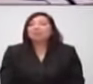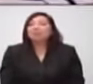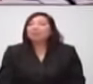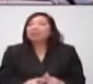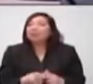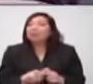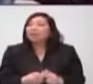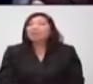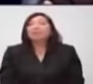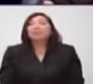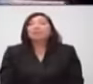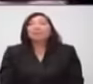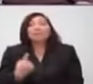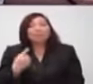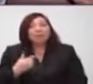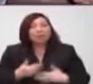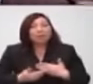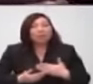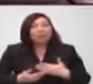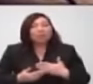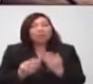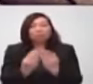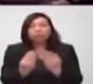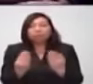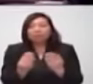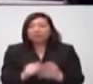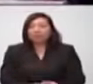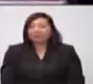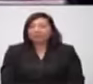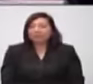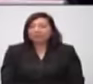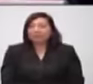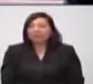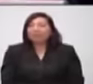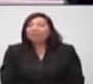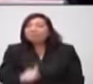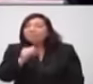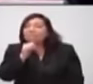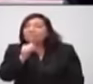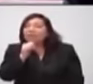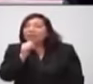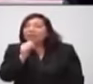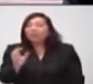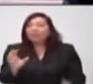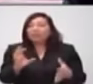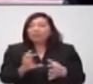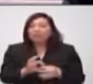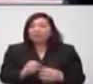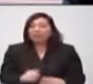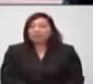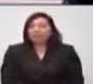inicio a la continuidad de un malecón que está todavía falta de conectividad.